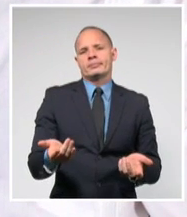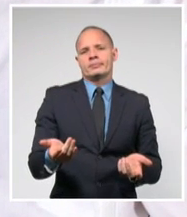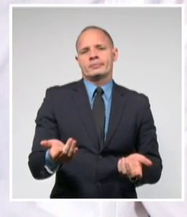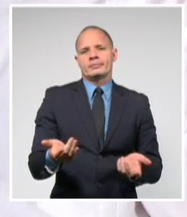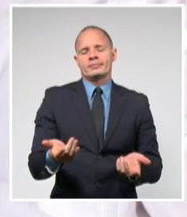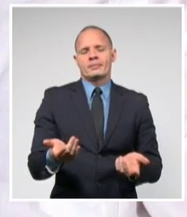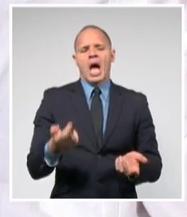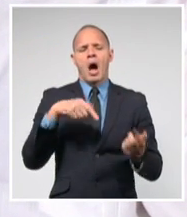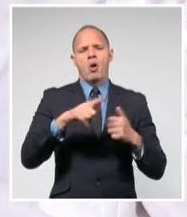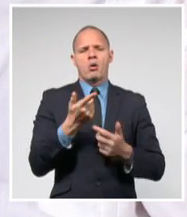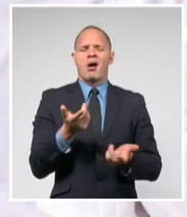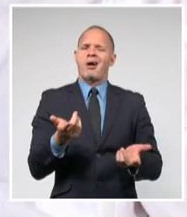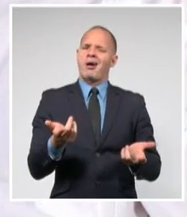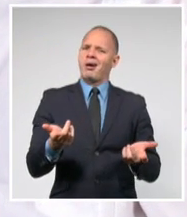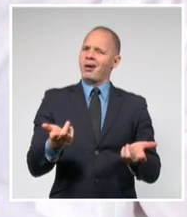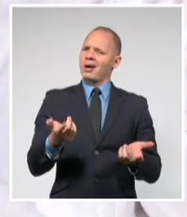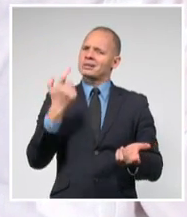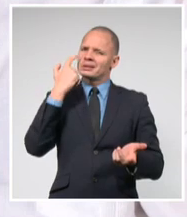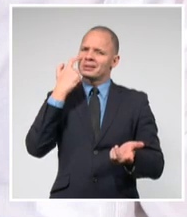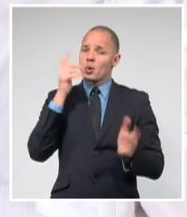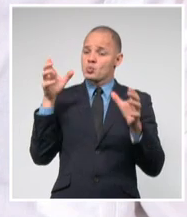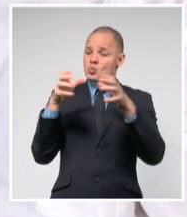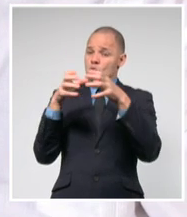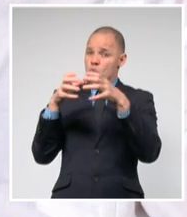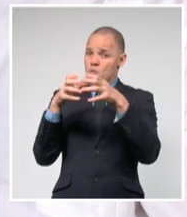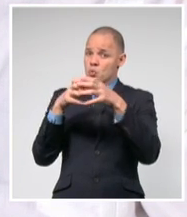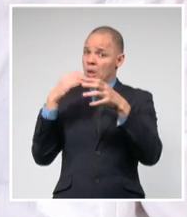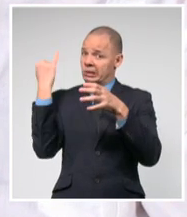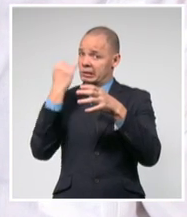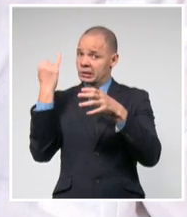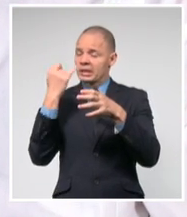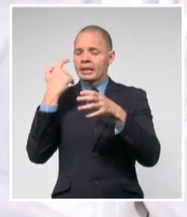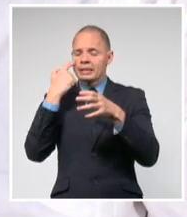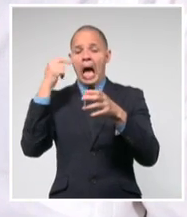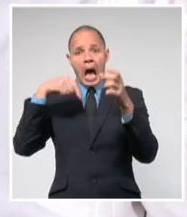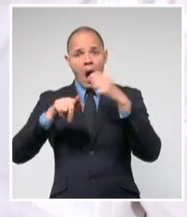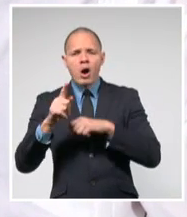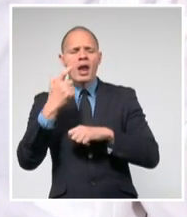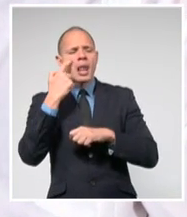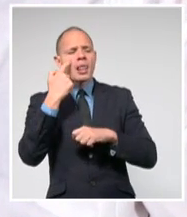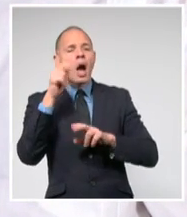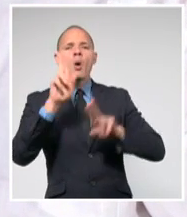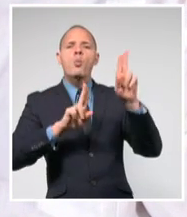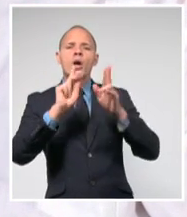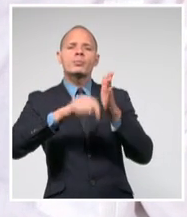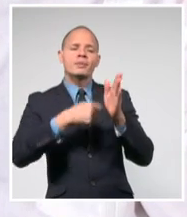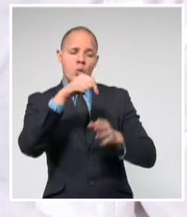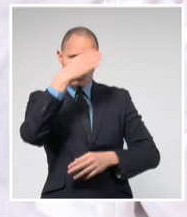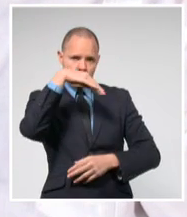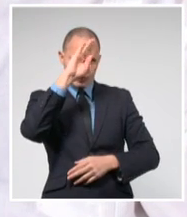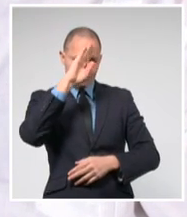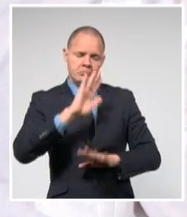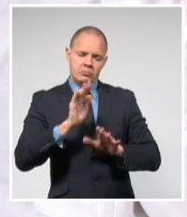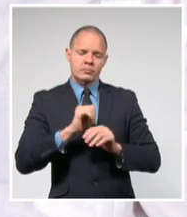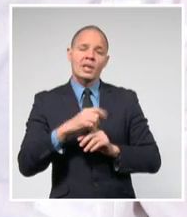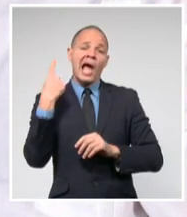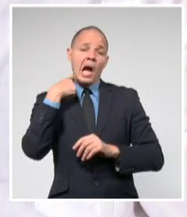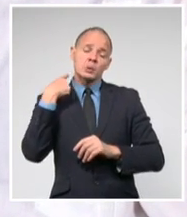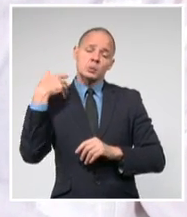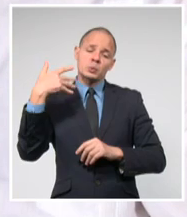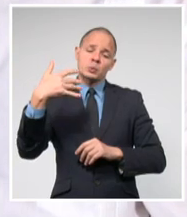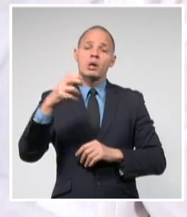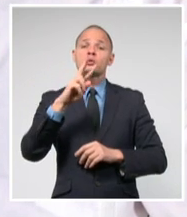motivó el interés de las Grandes Ligas en comenzar la negociación de un acuerdo con Cuba. Se dio la oportunidad en el año 2016 de sentarnos